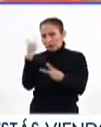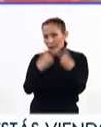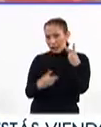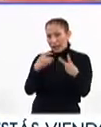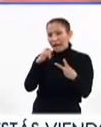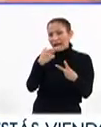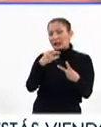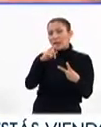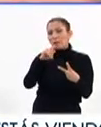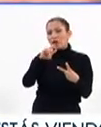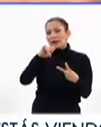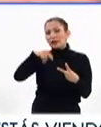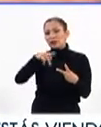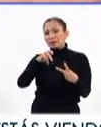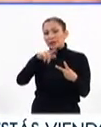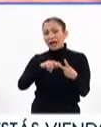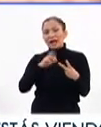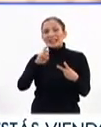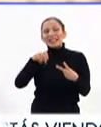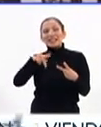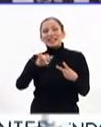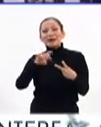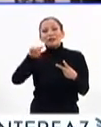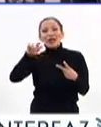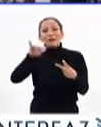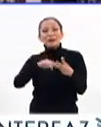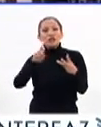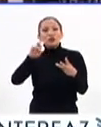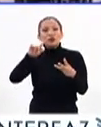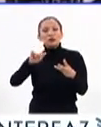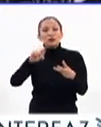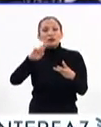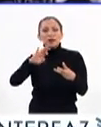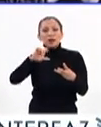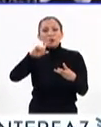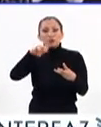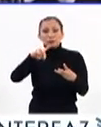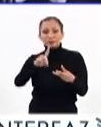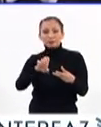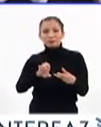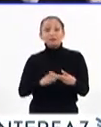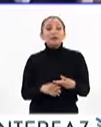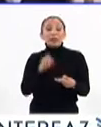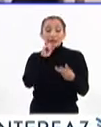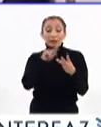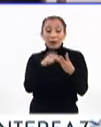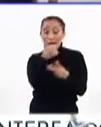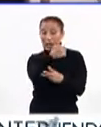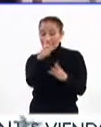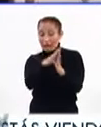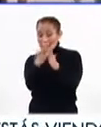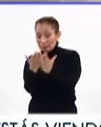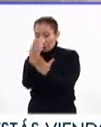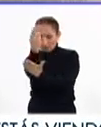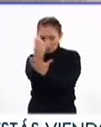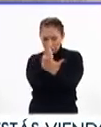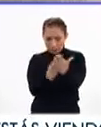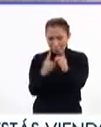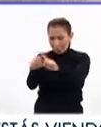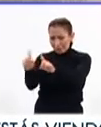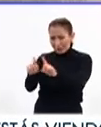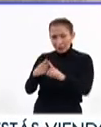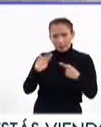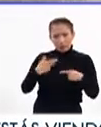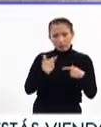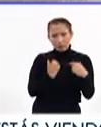Vienes de Elena Poniatowska y Rikki-Tikki Tavi de Rudyard Kipling. Además, cada libro será ilustrado por